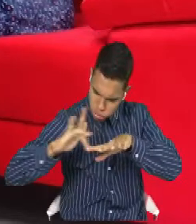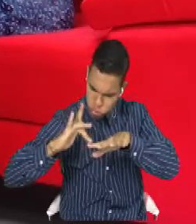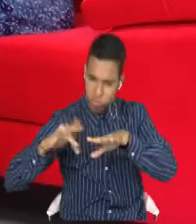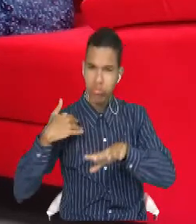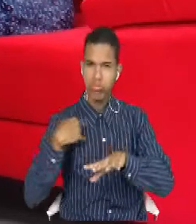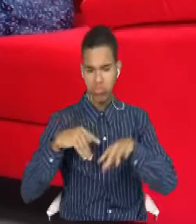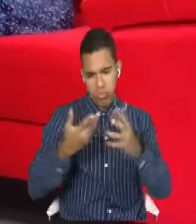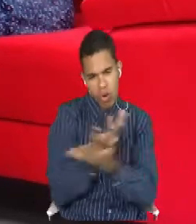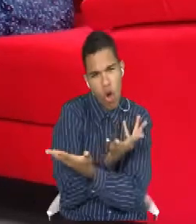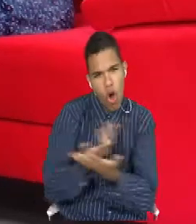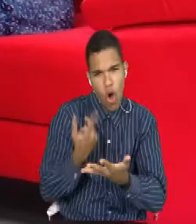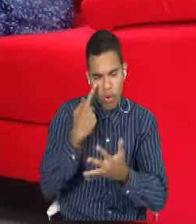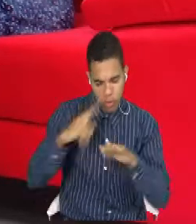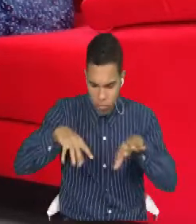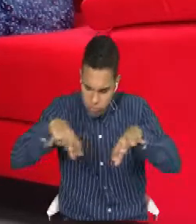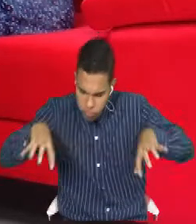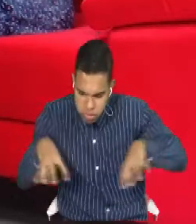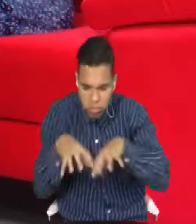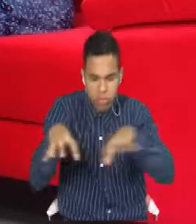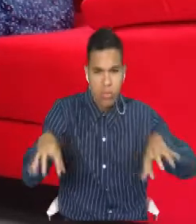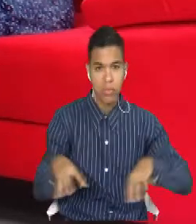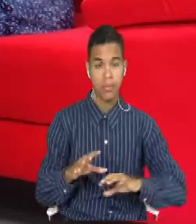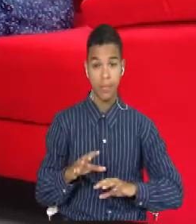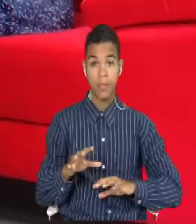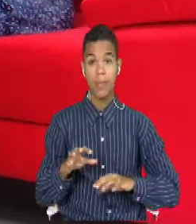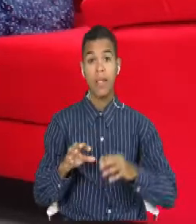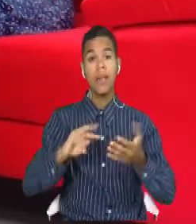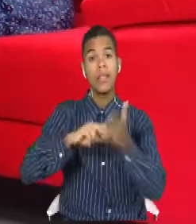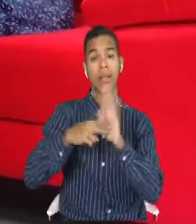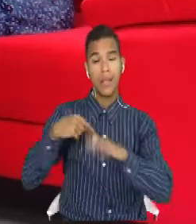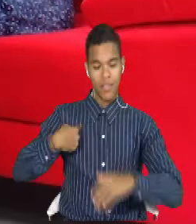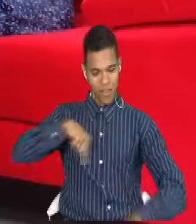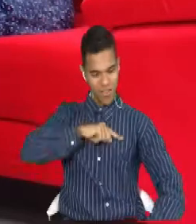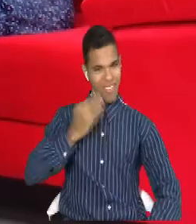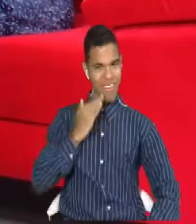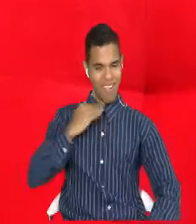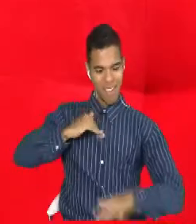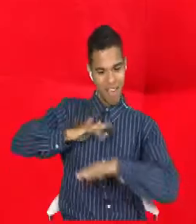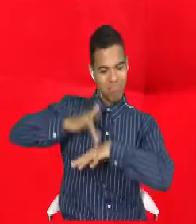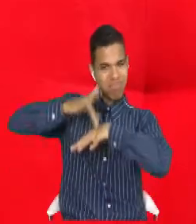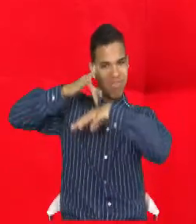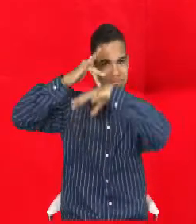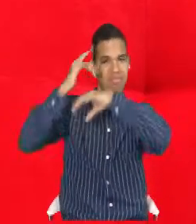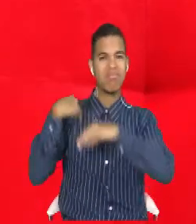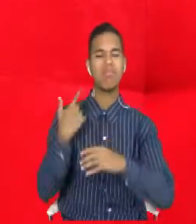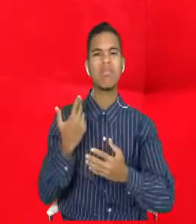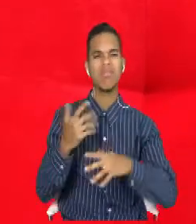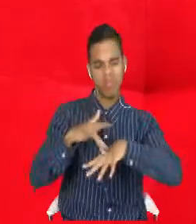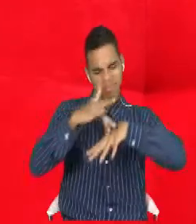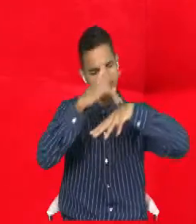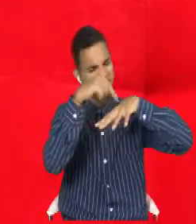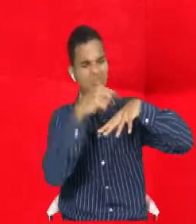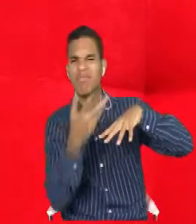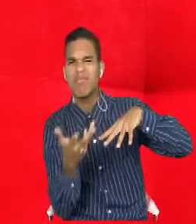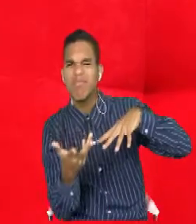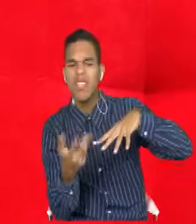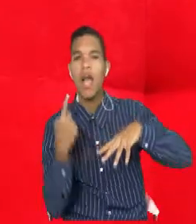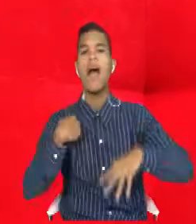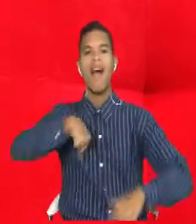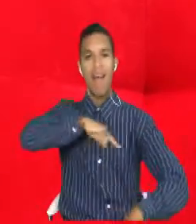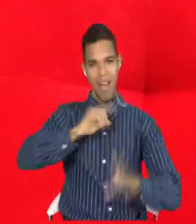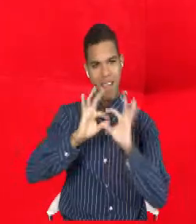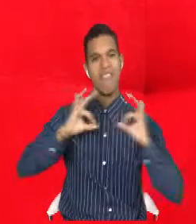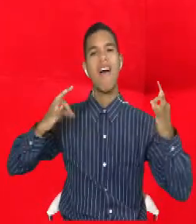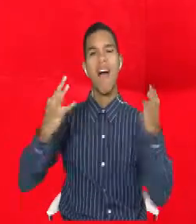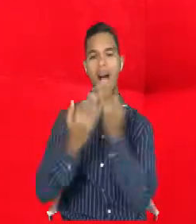cosas. Yo digo que el plus más importante que nosotros tenemos en Beauty Queens es que realmente nos caracterizamos por ser una familia y por tener un